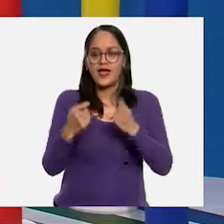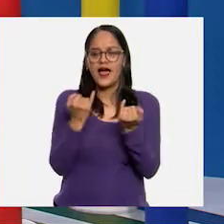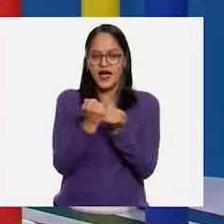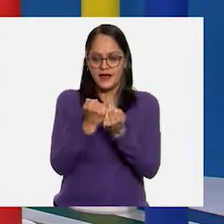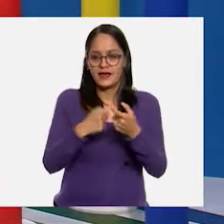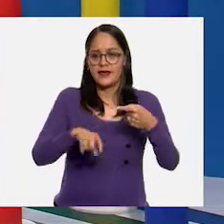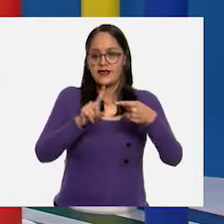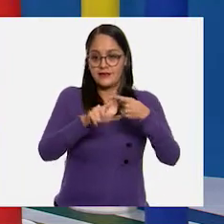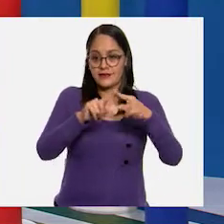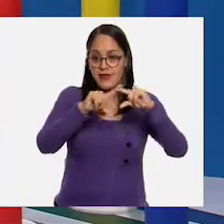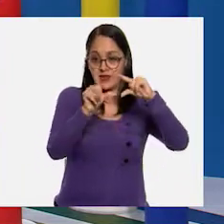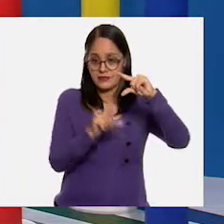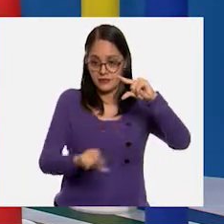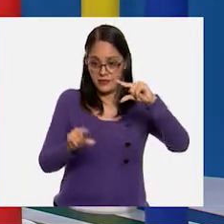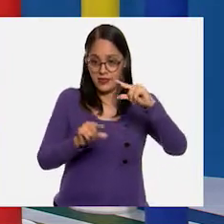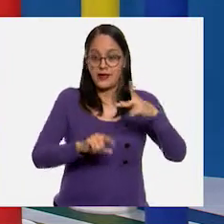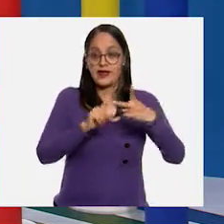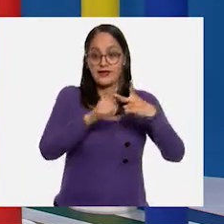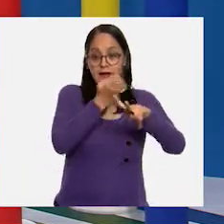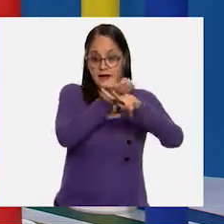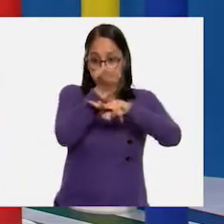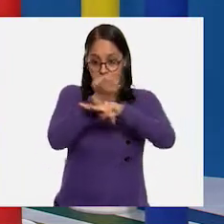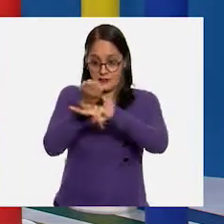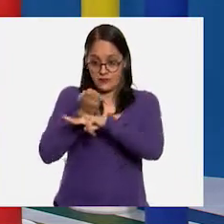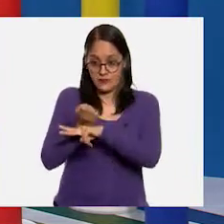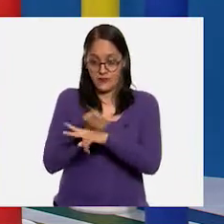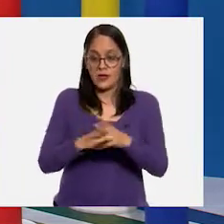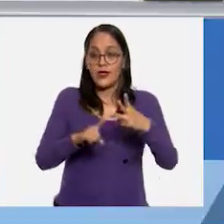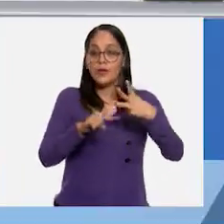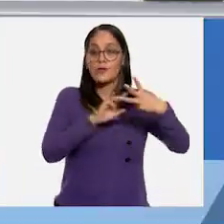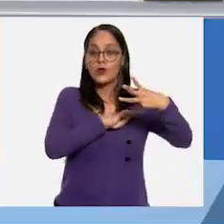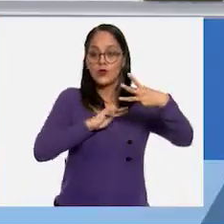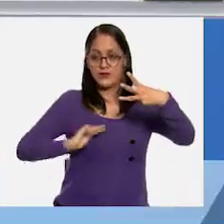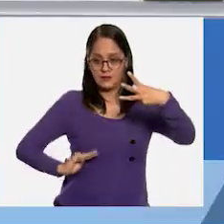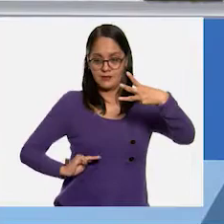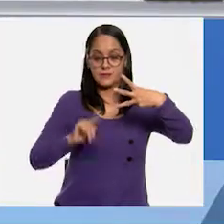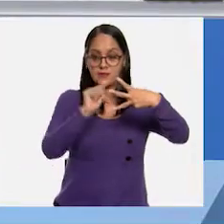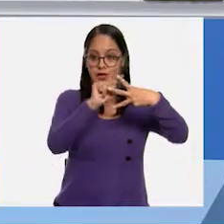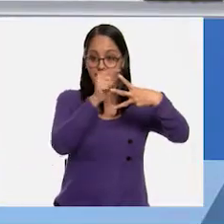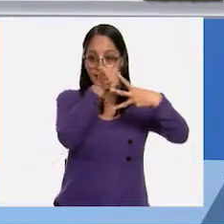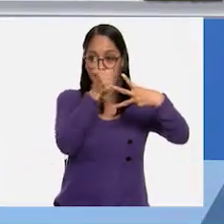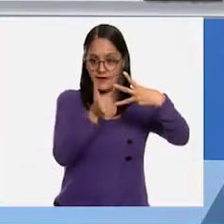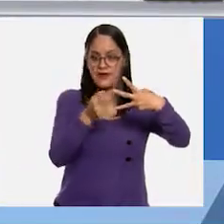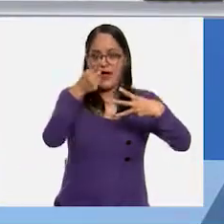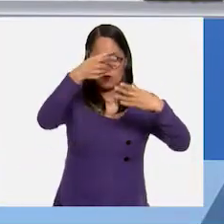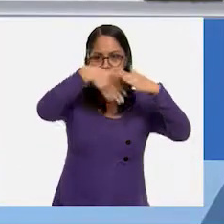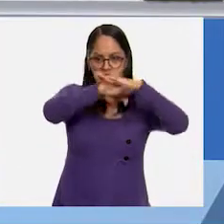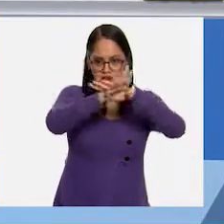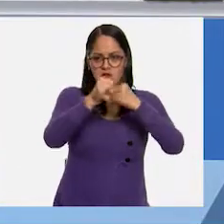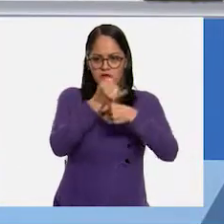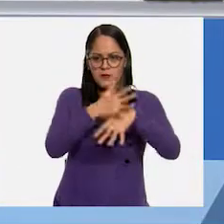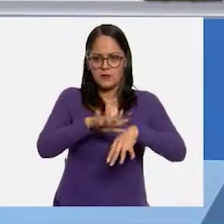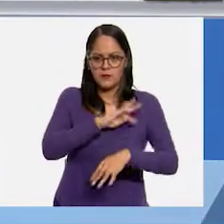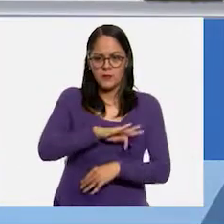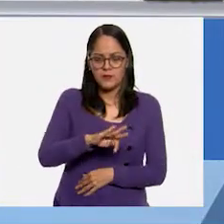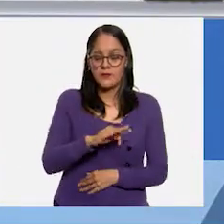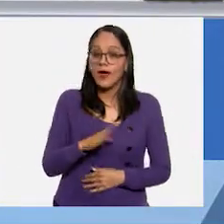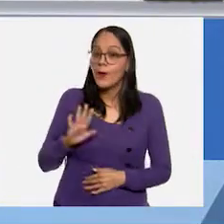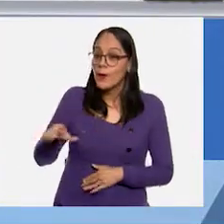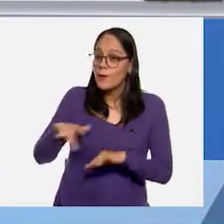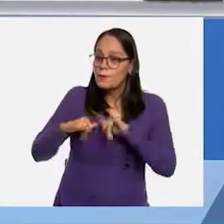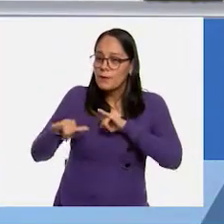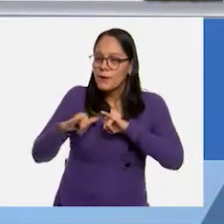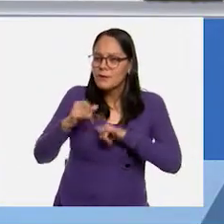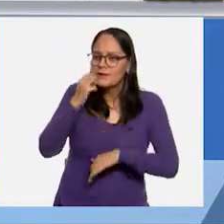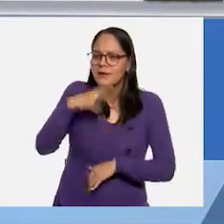municipal. Todo es información pública, chicas. ¡Mapas! Me encantan los mapas y toda la